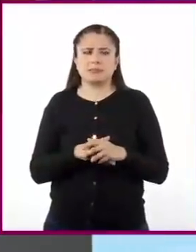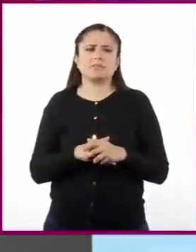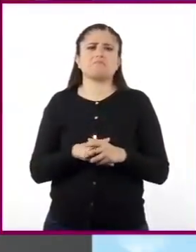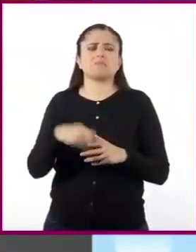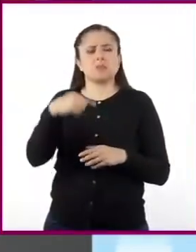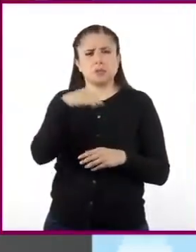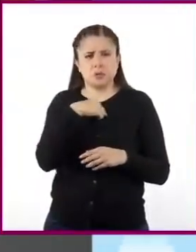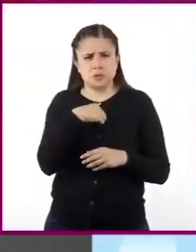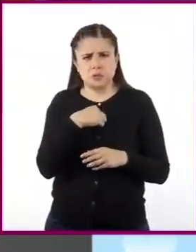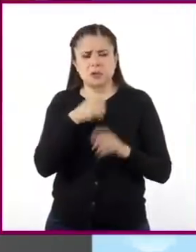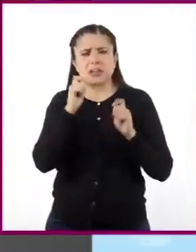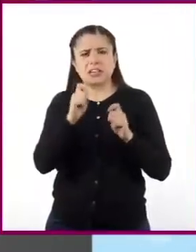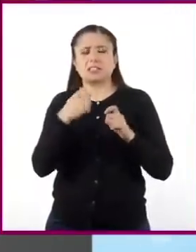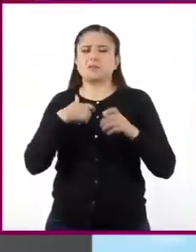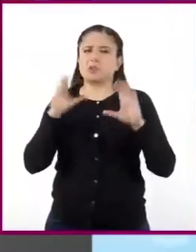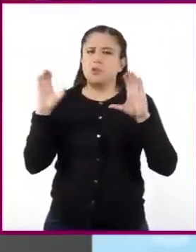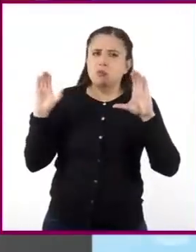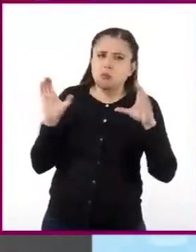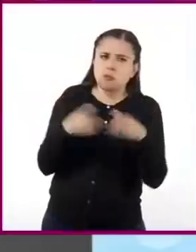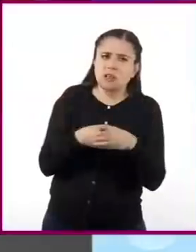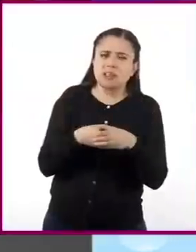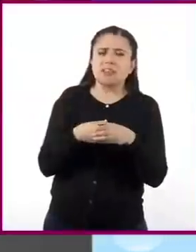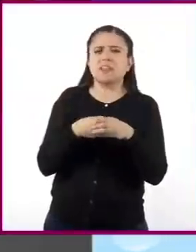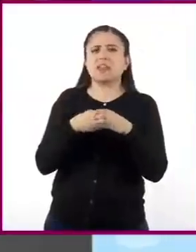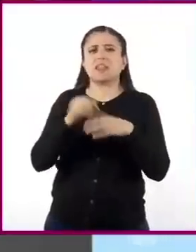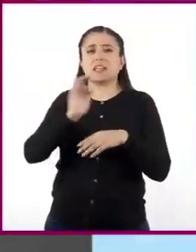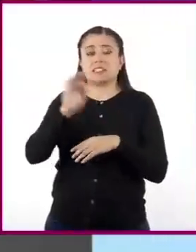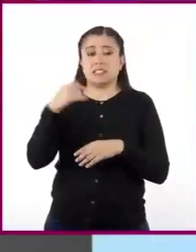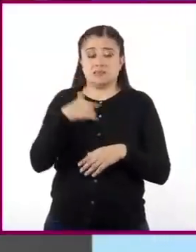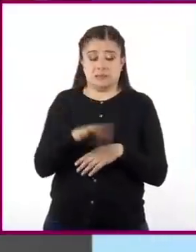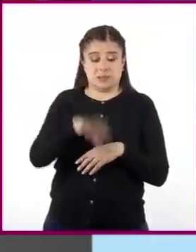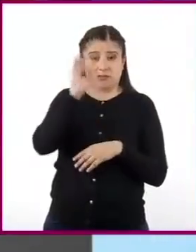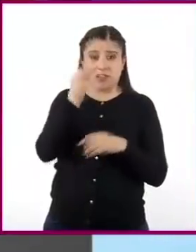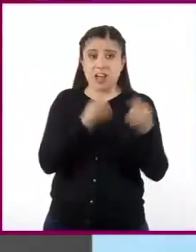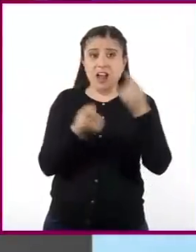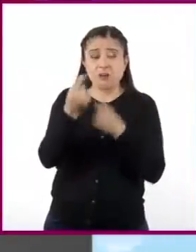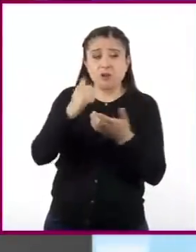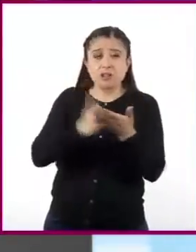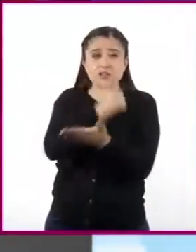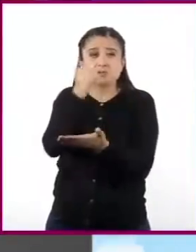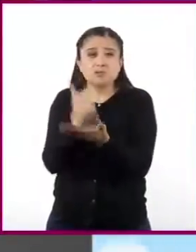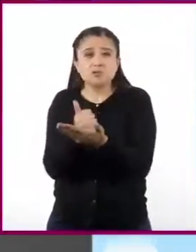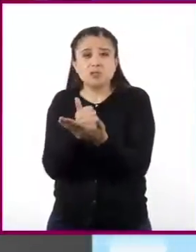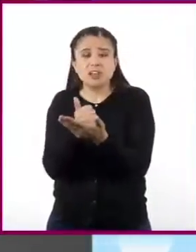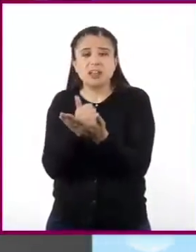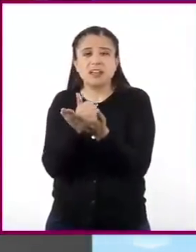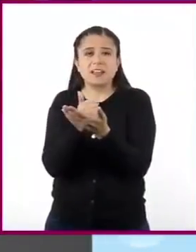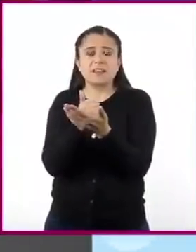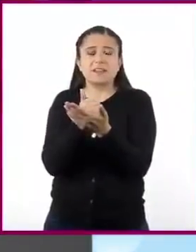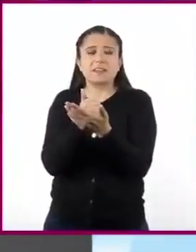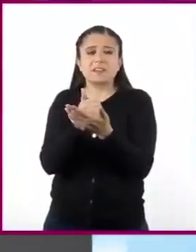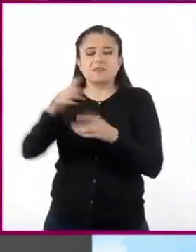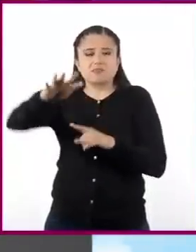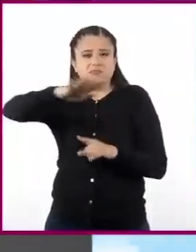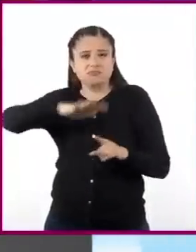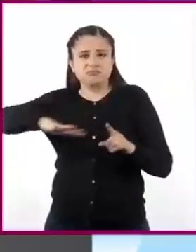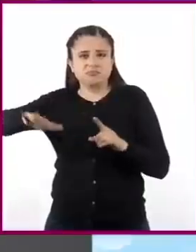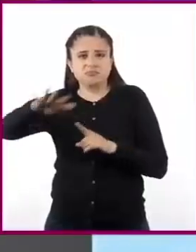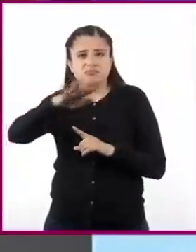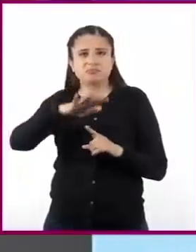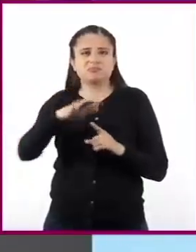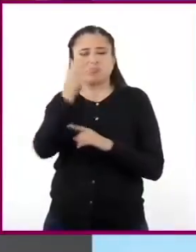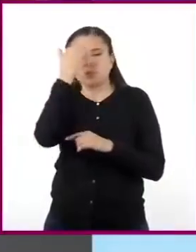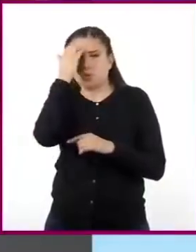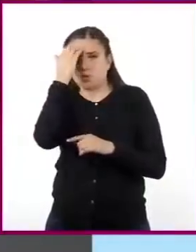Yo lo hablo en mi comunidad y si nos encontramos en alguna ciudad entre los que